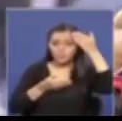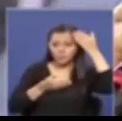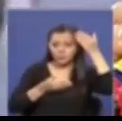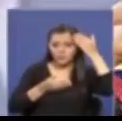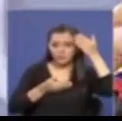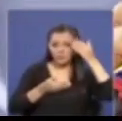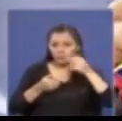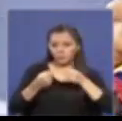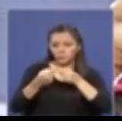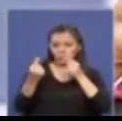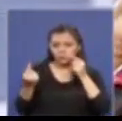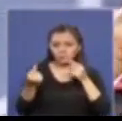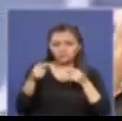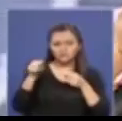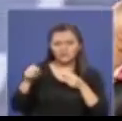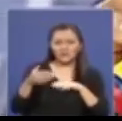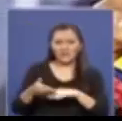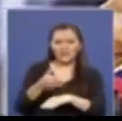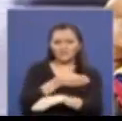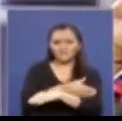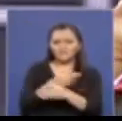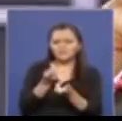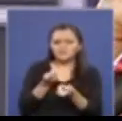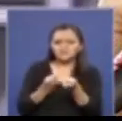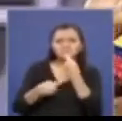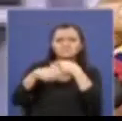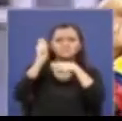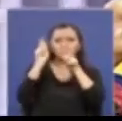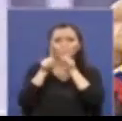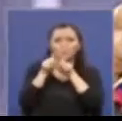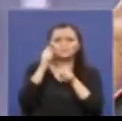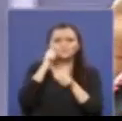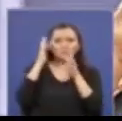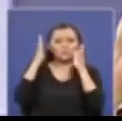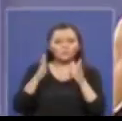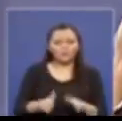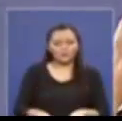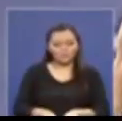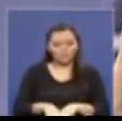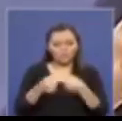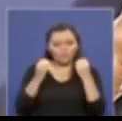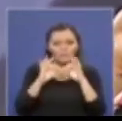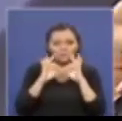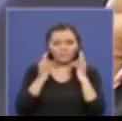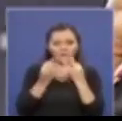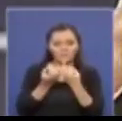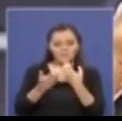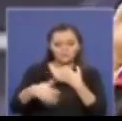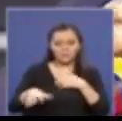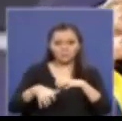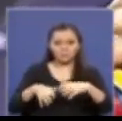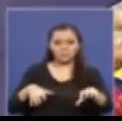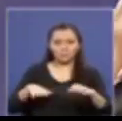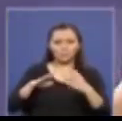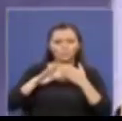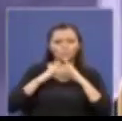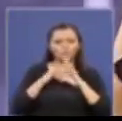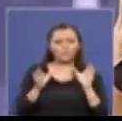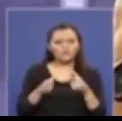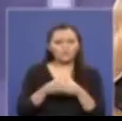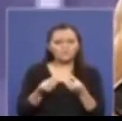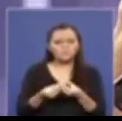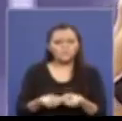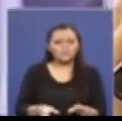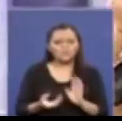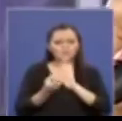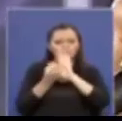lo único que logró exportar fue gente, seres humanos, destruyendo familias enteras, destruyendo comunidades, destruyendo